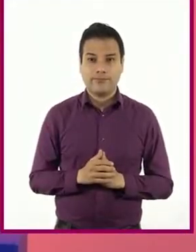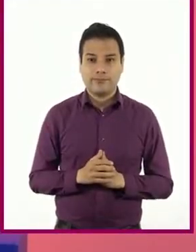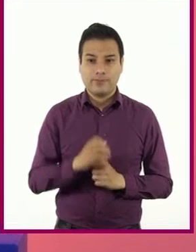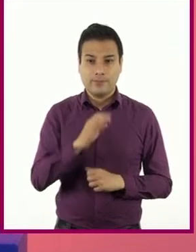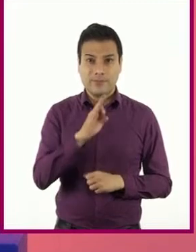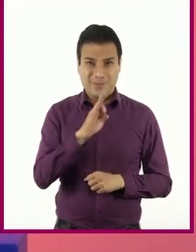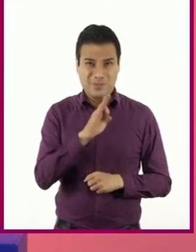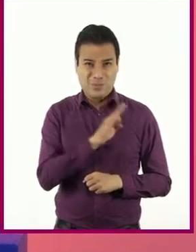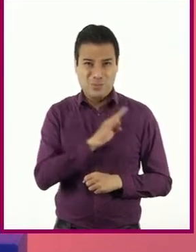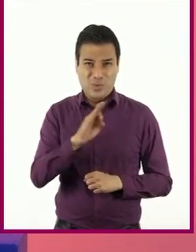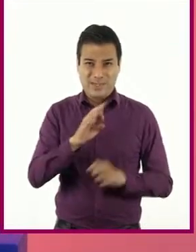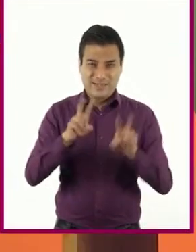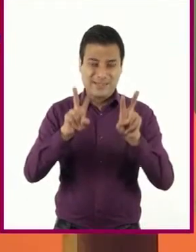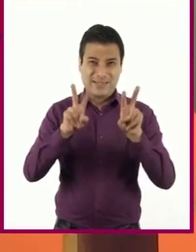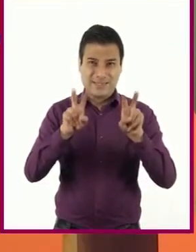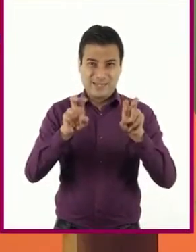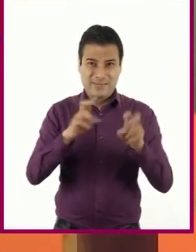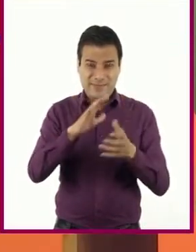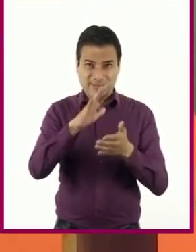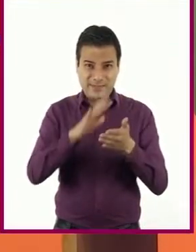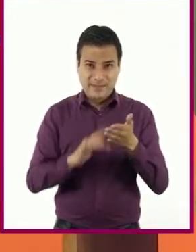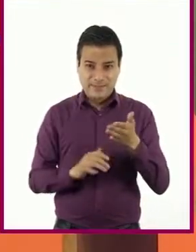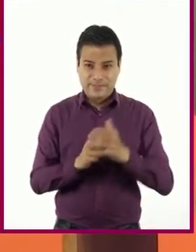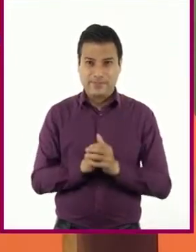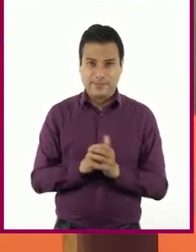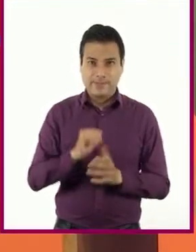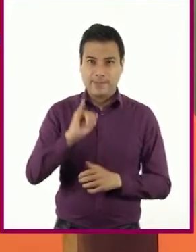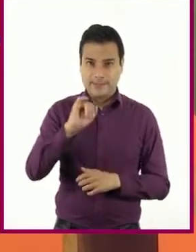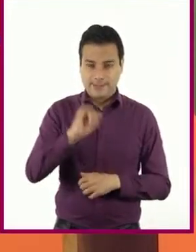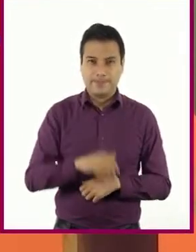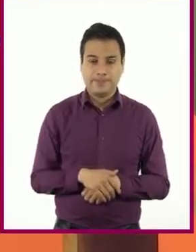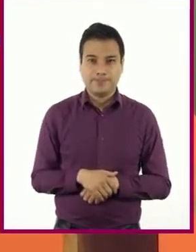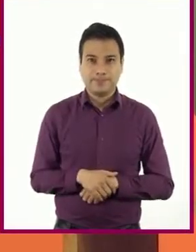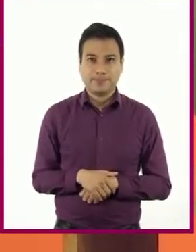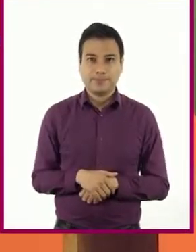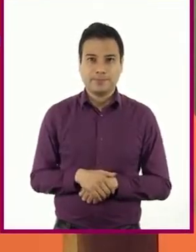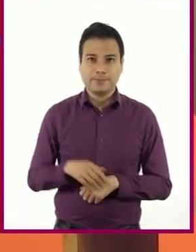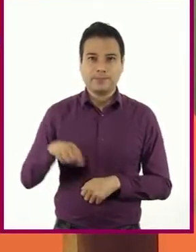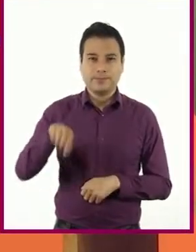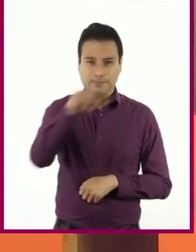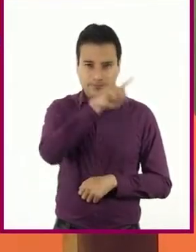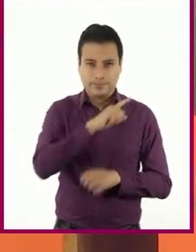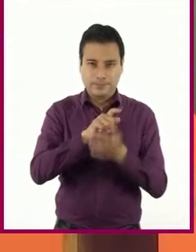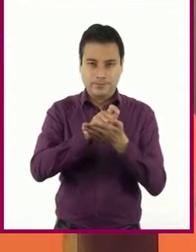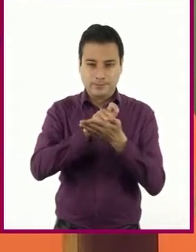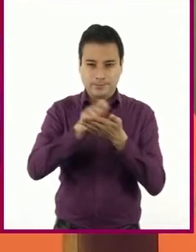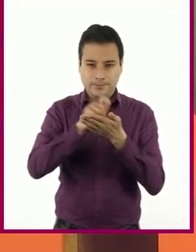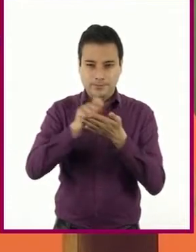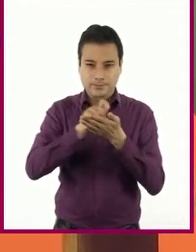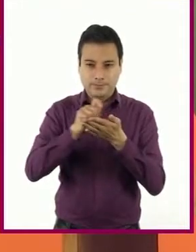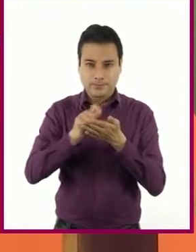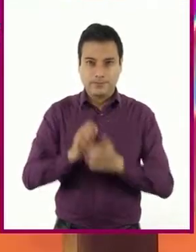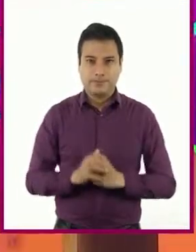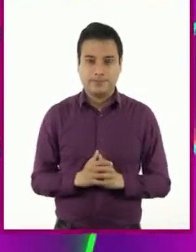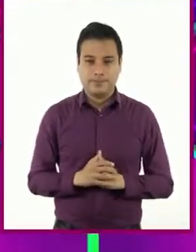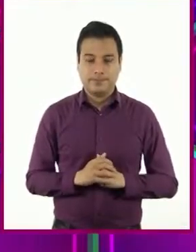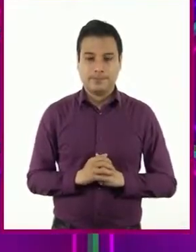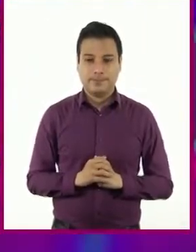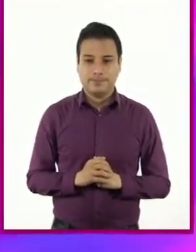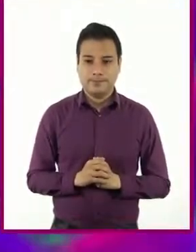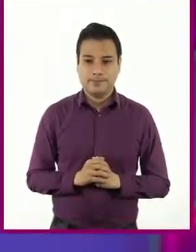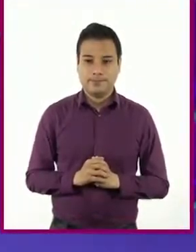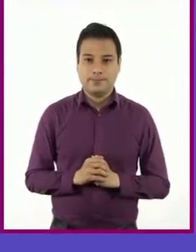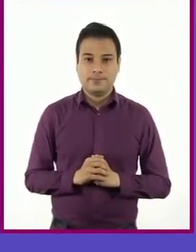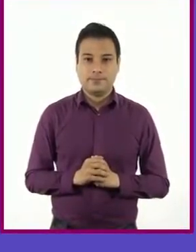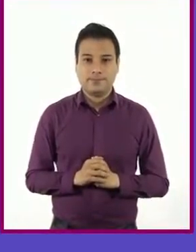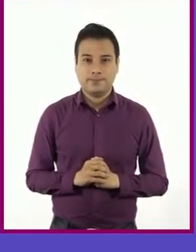la información que traemos? Claro, las y los invito a que tomen nota de lo que consideren importante.